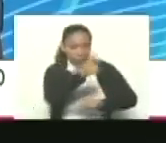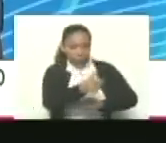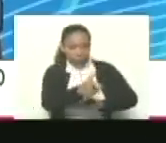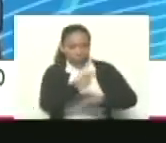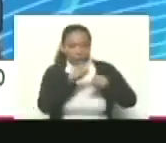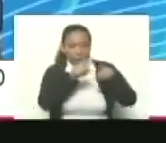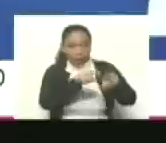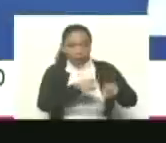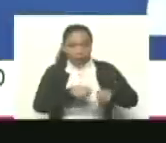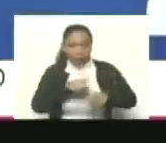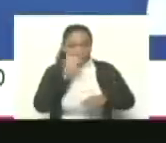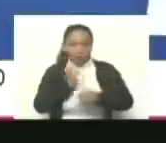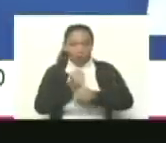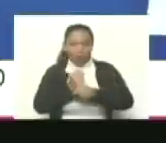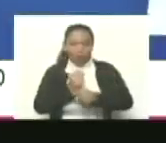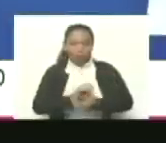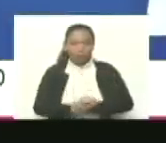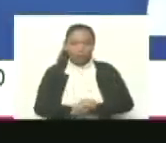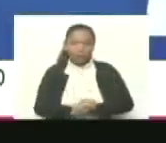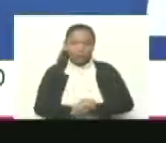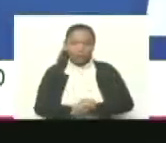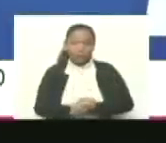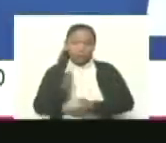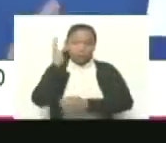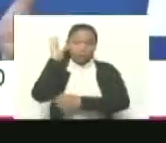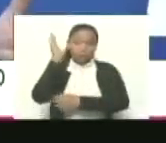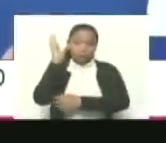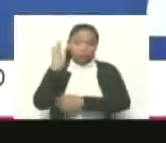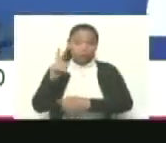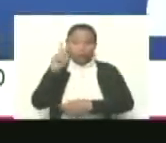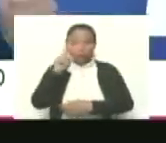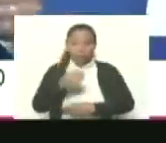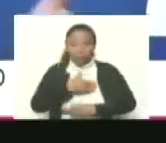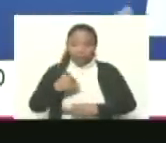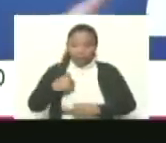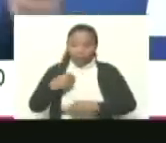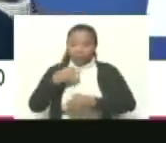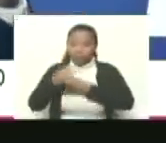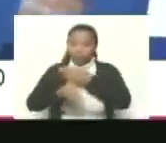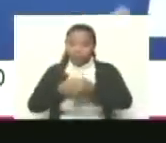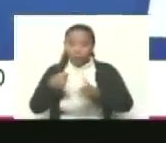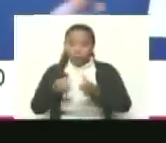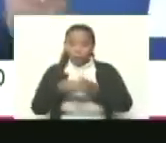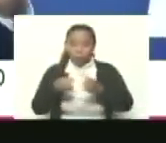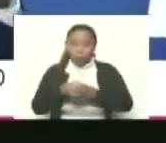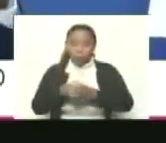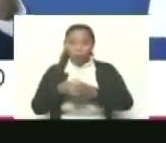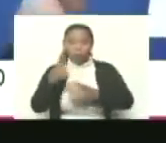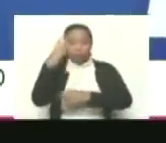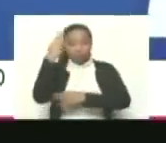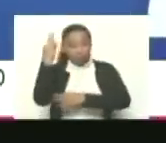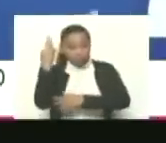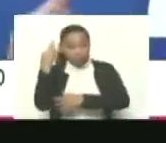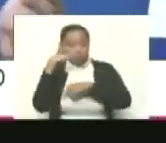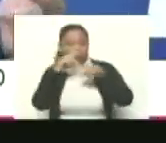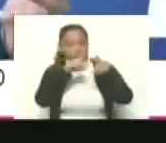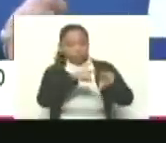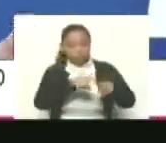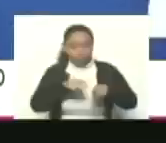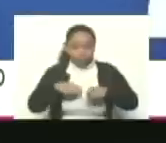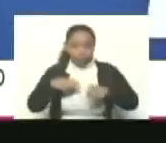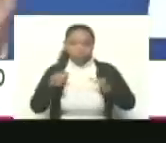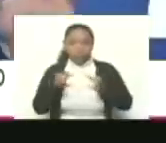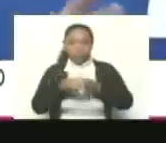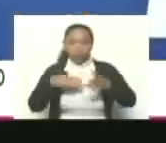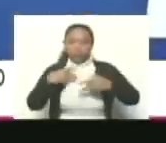que las asambleas de los productores, presidente, le han enviado a decir, tanto los comités de riego, consejos campesinos, los comités